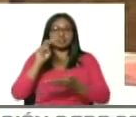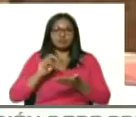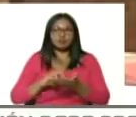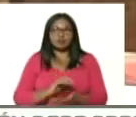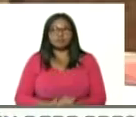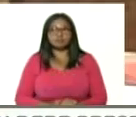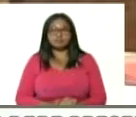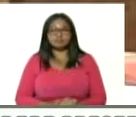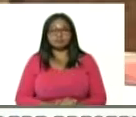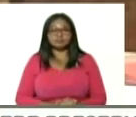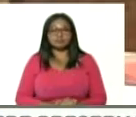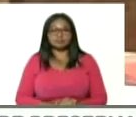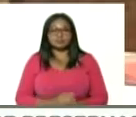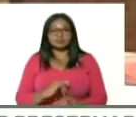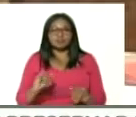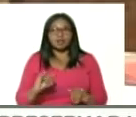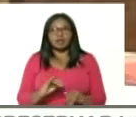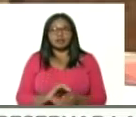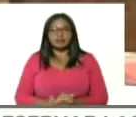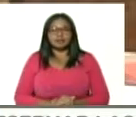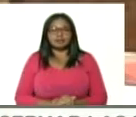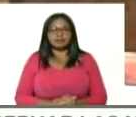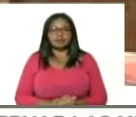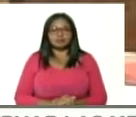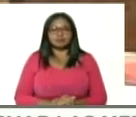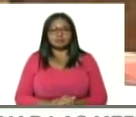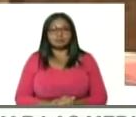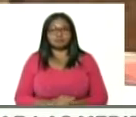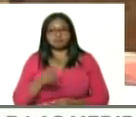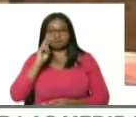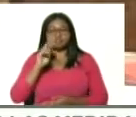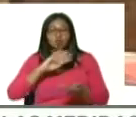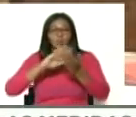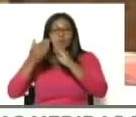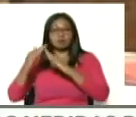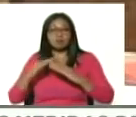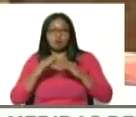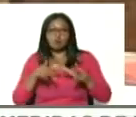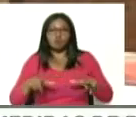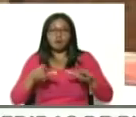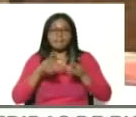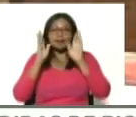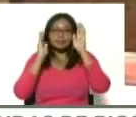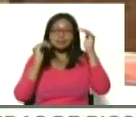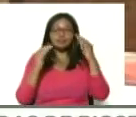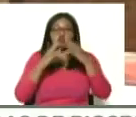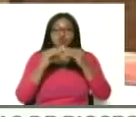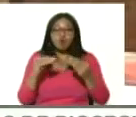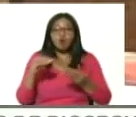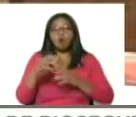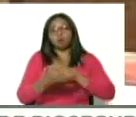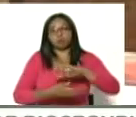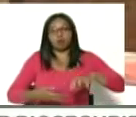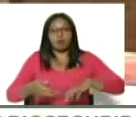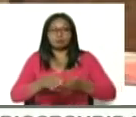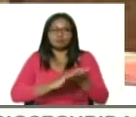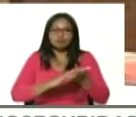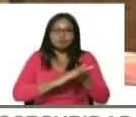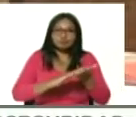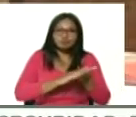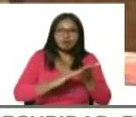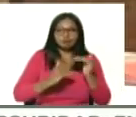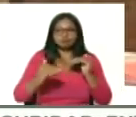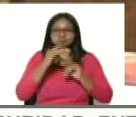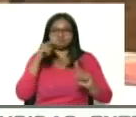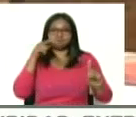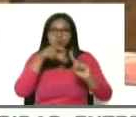mis saludos. Fíjense ustedes, la comuna es un espacio para atender los problemas de la comunidad, para superar